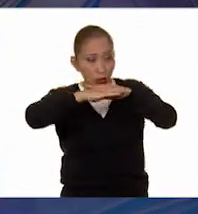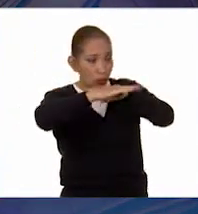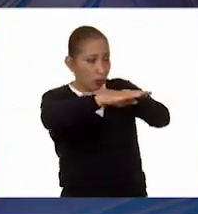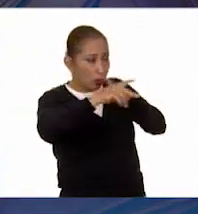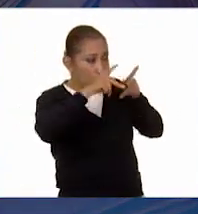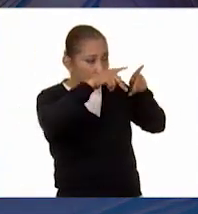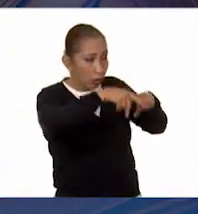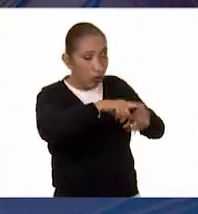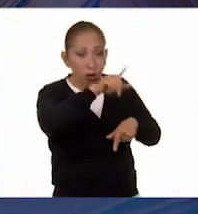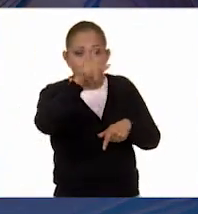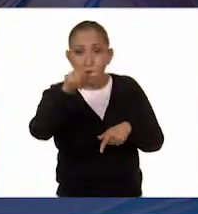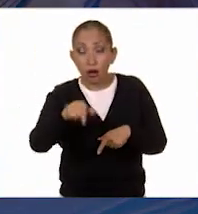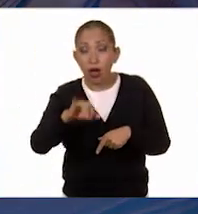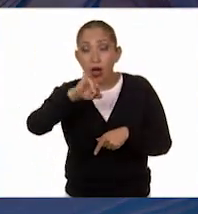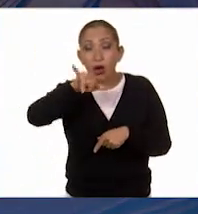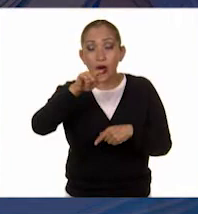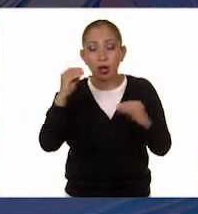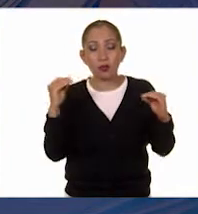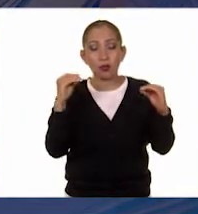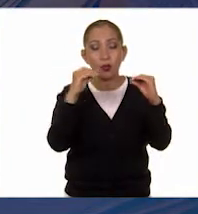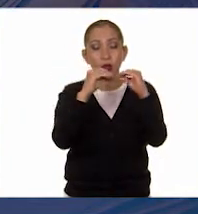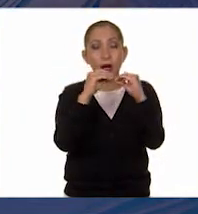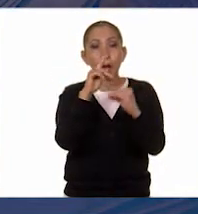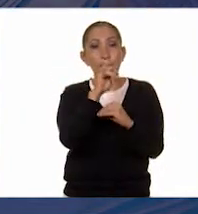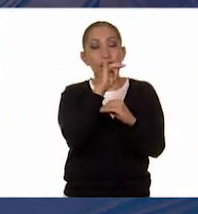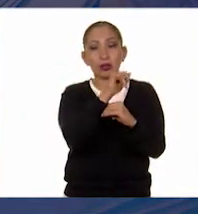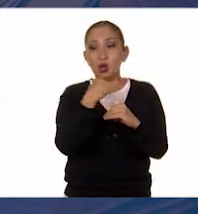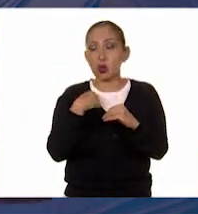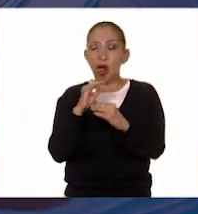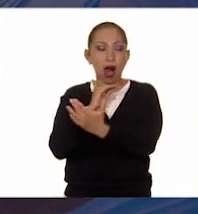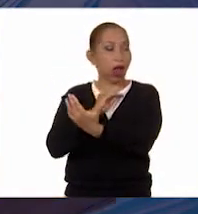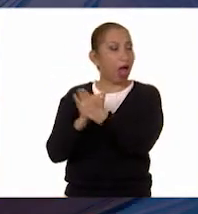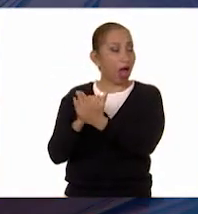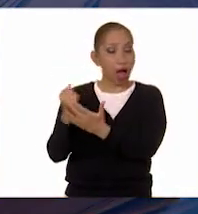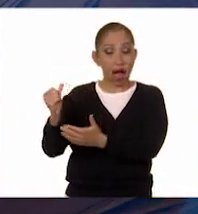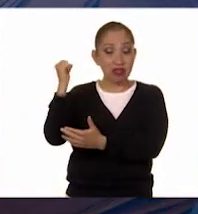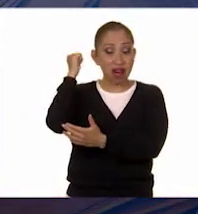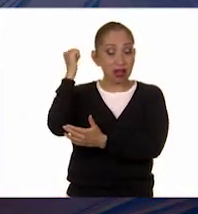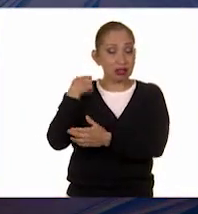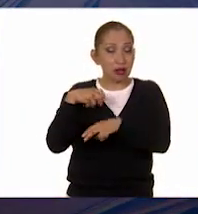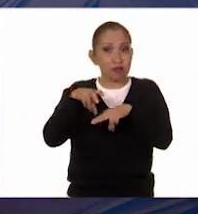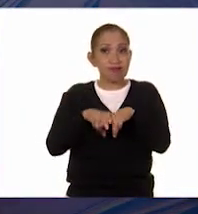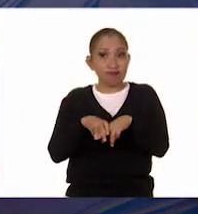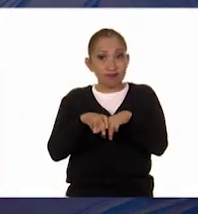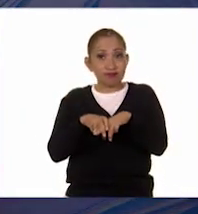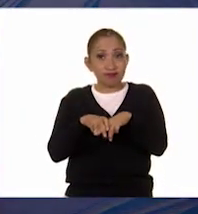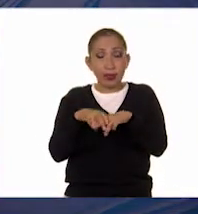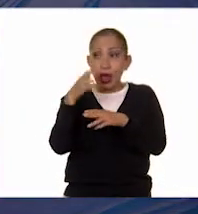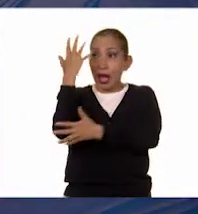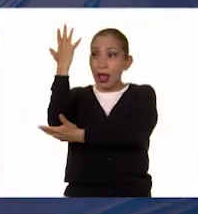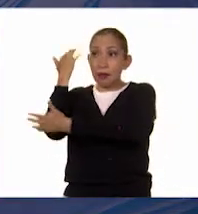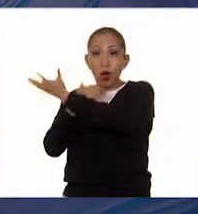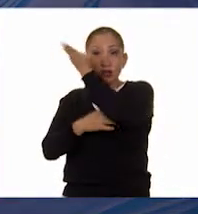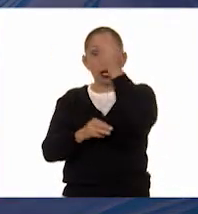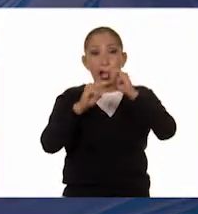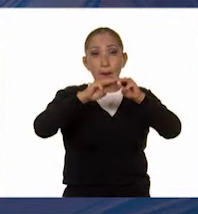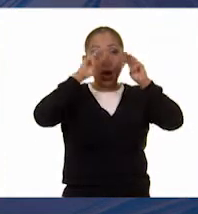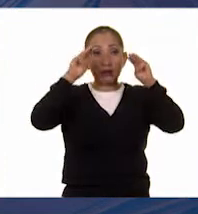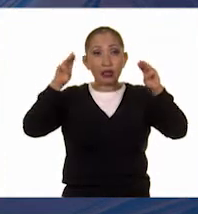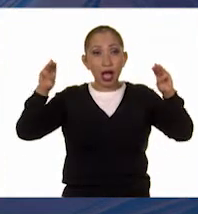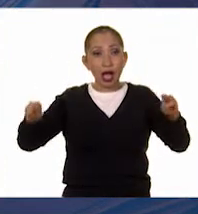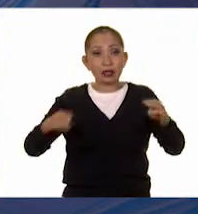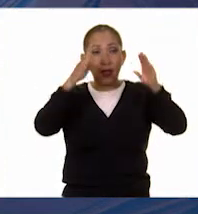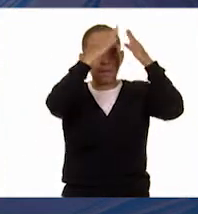cementerios. Después, Julia besaba a Pedro. Tú no existías hundido en el asiento posterior. El bosque, la montaña, los